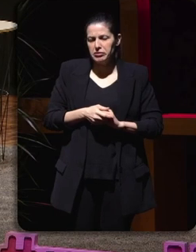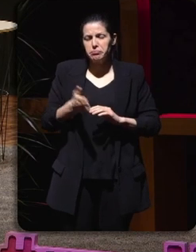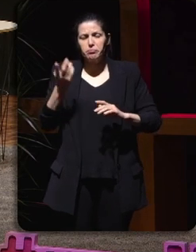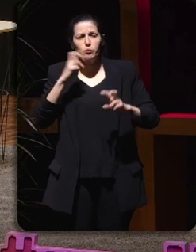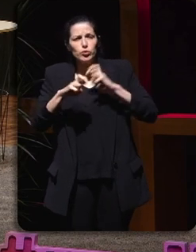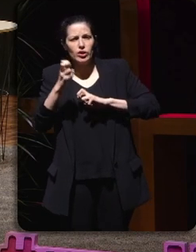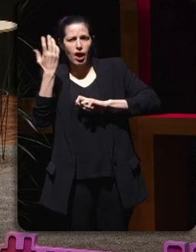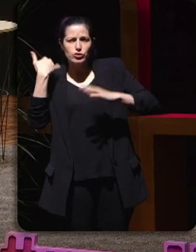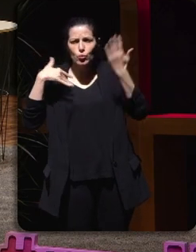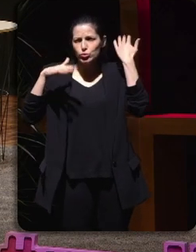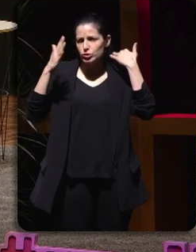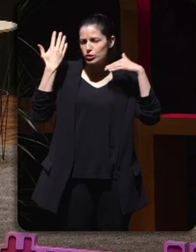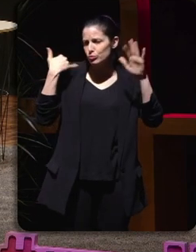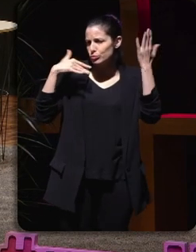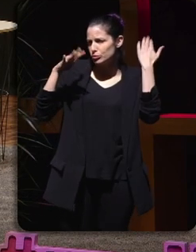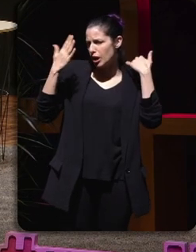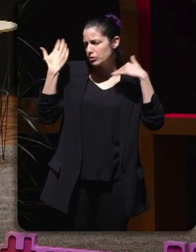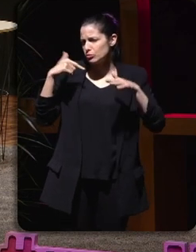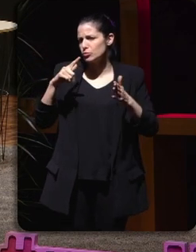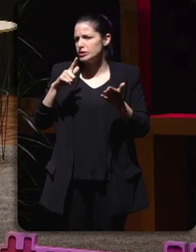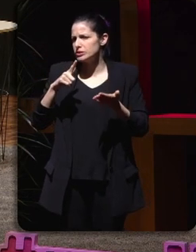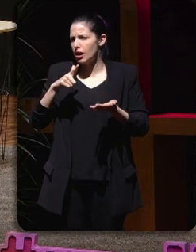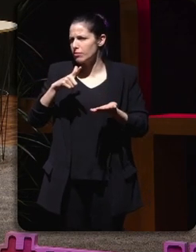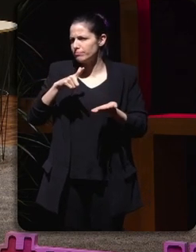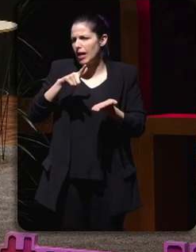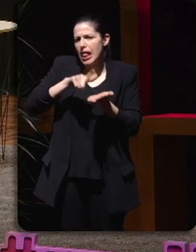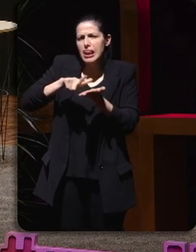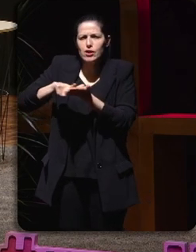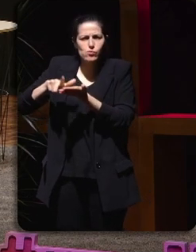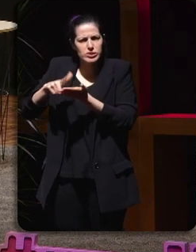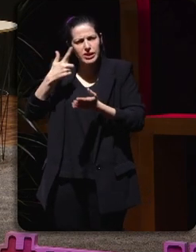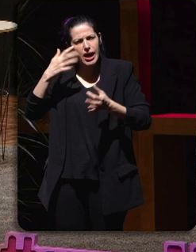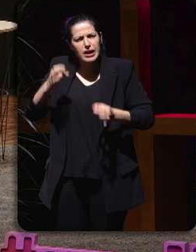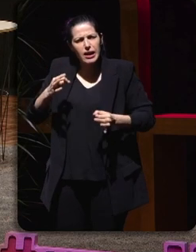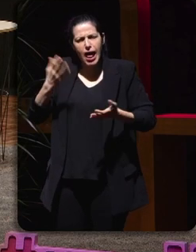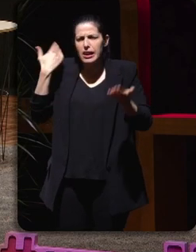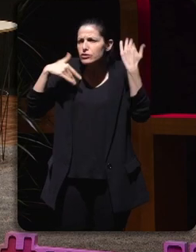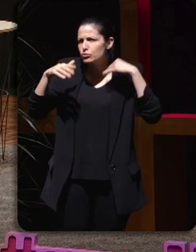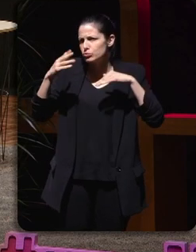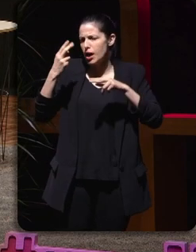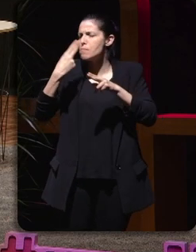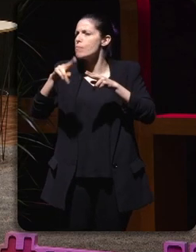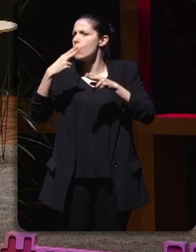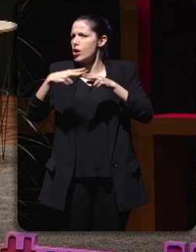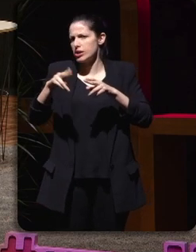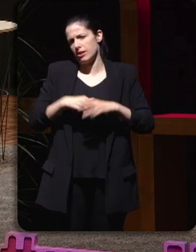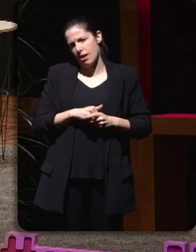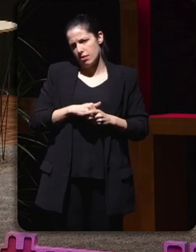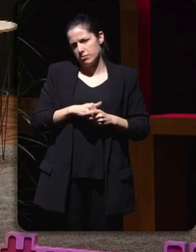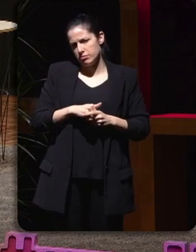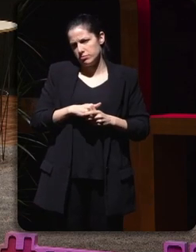fueran lingüísticas que son excusas completamente políticas nos dicen que queremos ideologizar el diccionario y lo que queremos hacer es